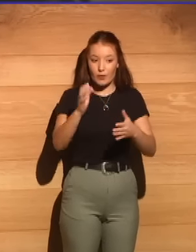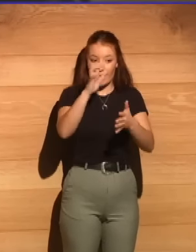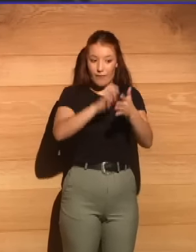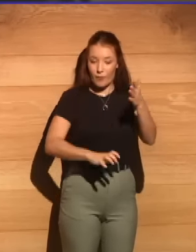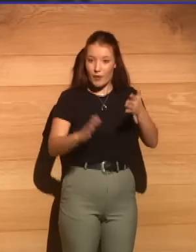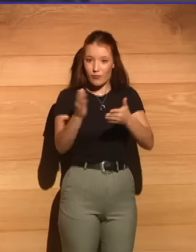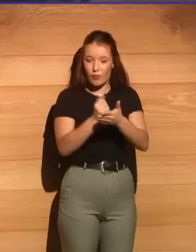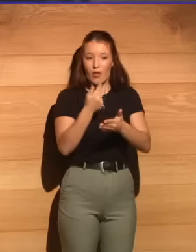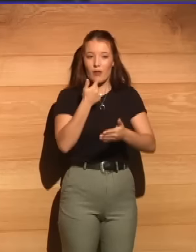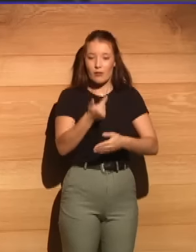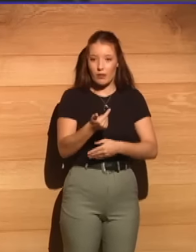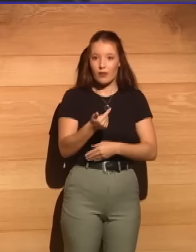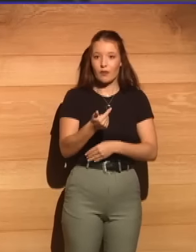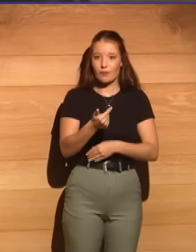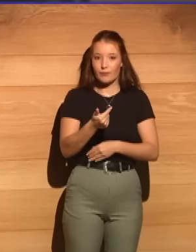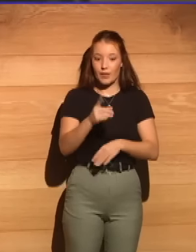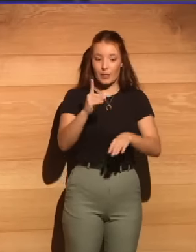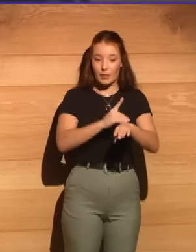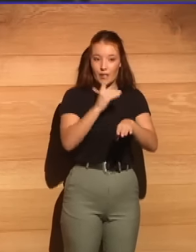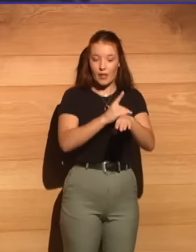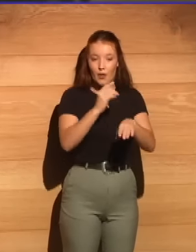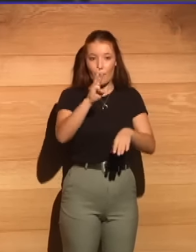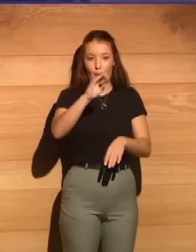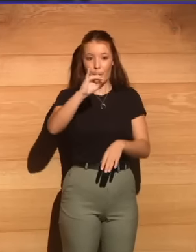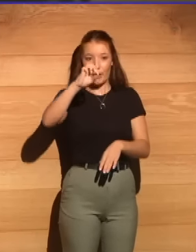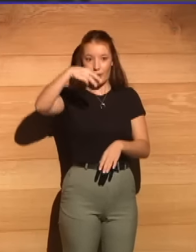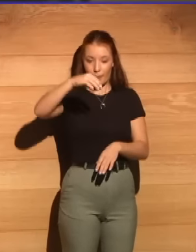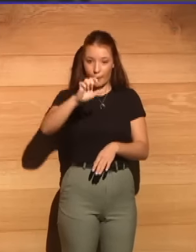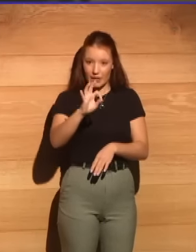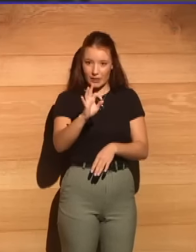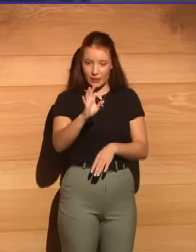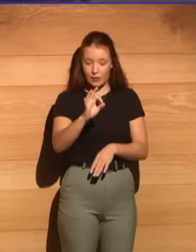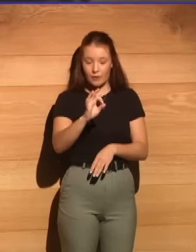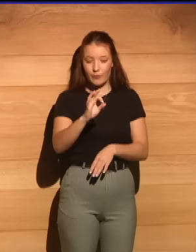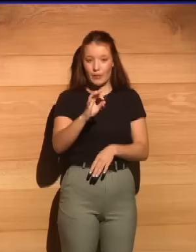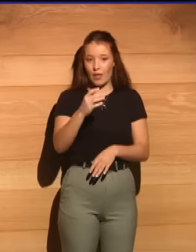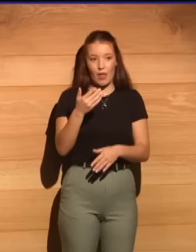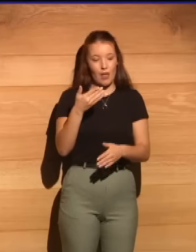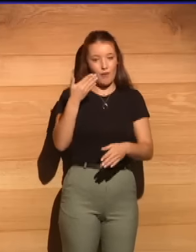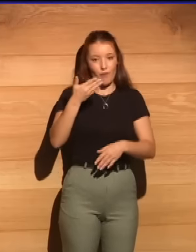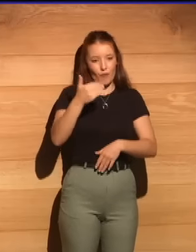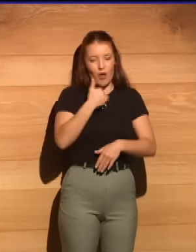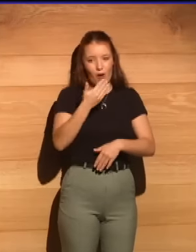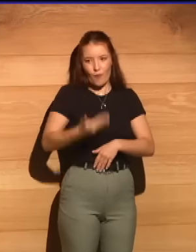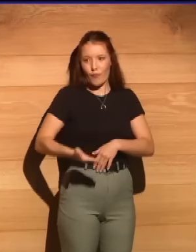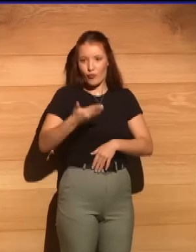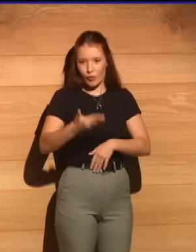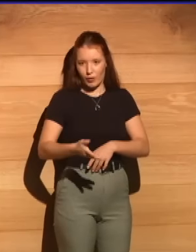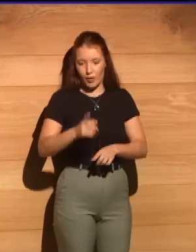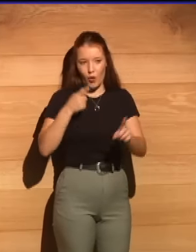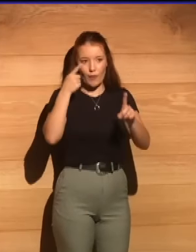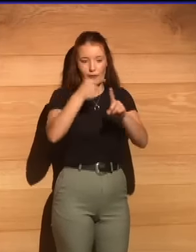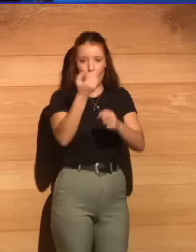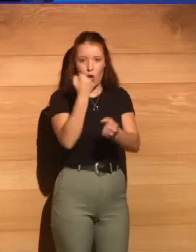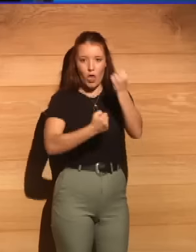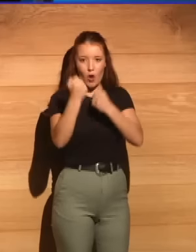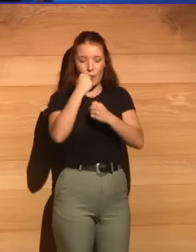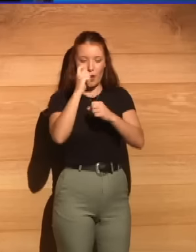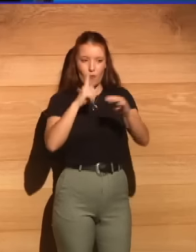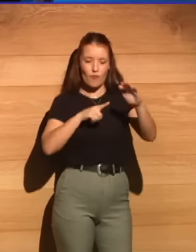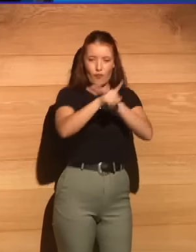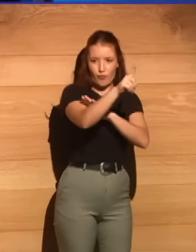que la digitalización de las pymes y la formación digital son las claves para reactivar la economía y el empleo en el